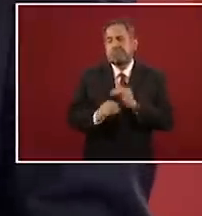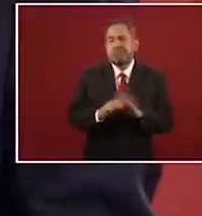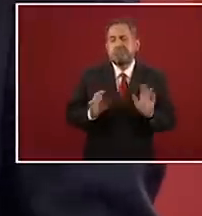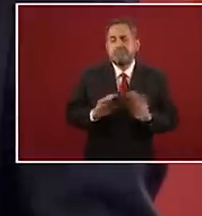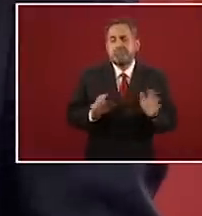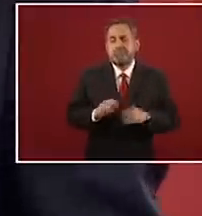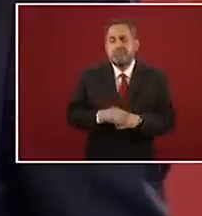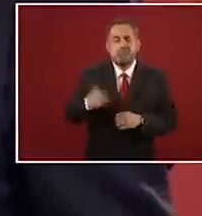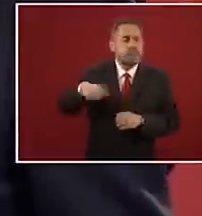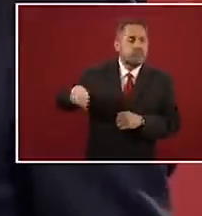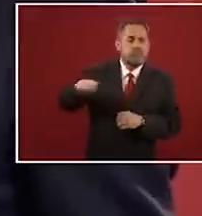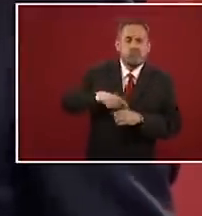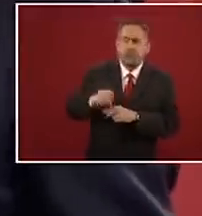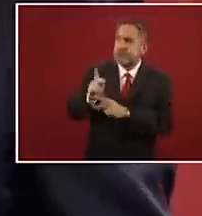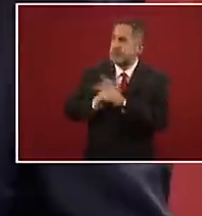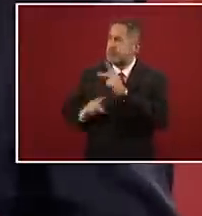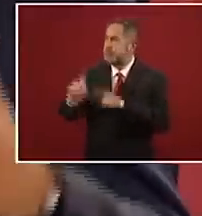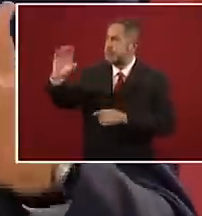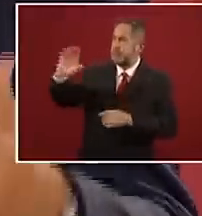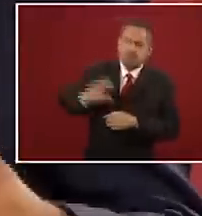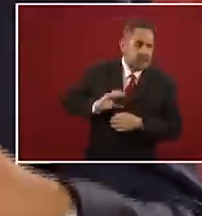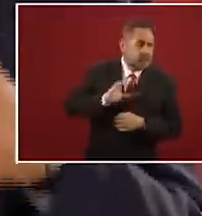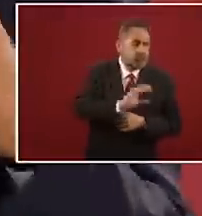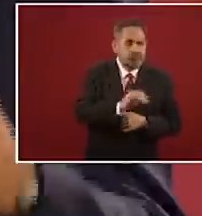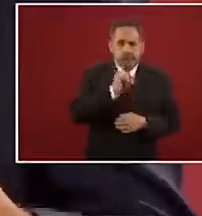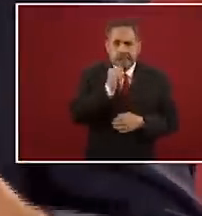no consiguieron ellos financiamiento